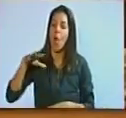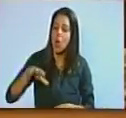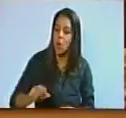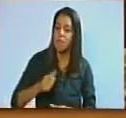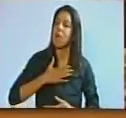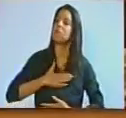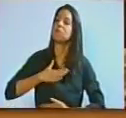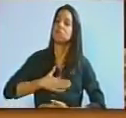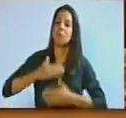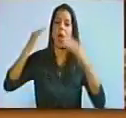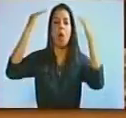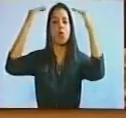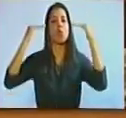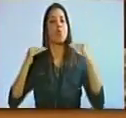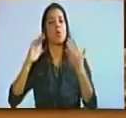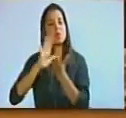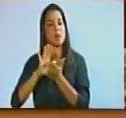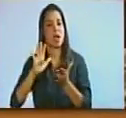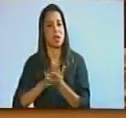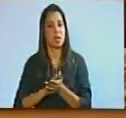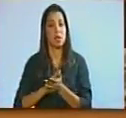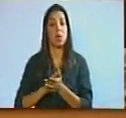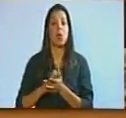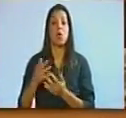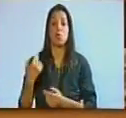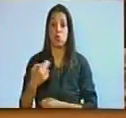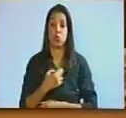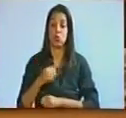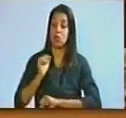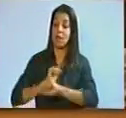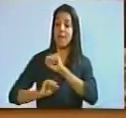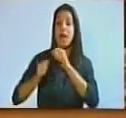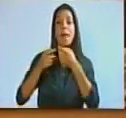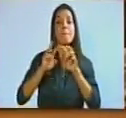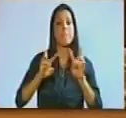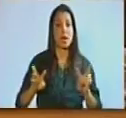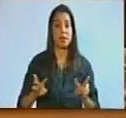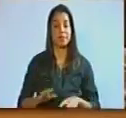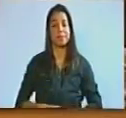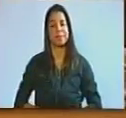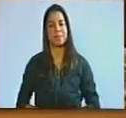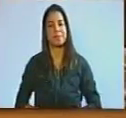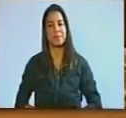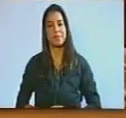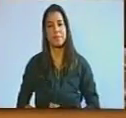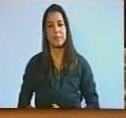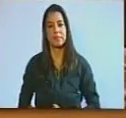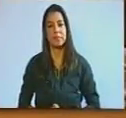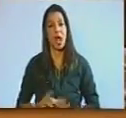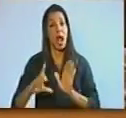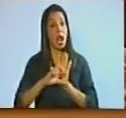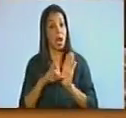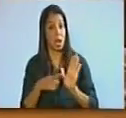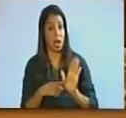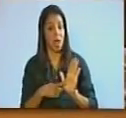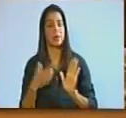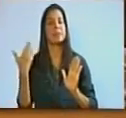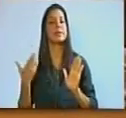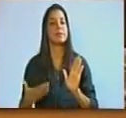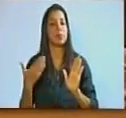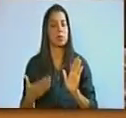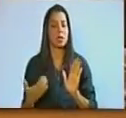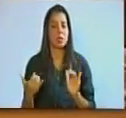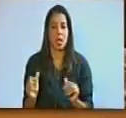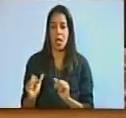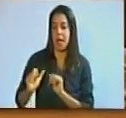y social de Venezuela para la defensa de la paz. Dada la importancia de esta ley, yo quiero abrir un